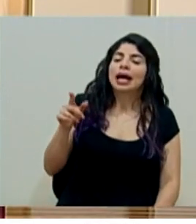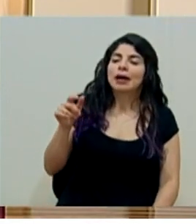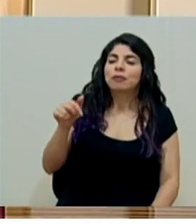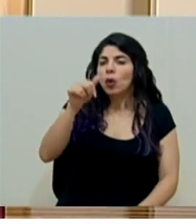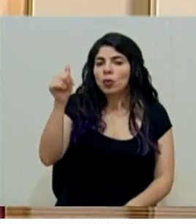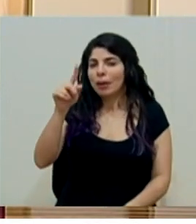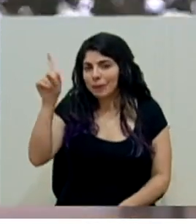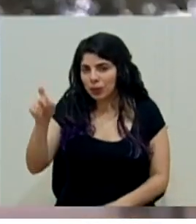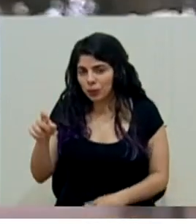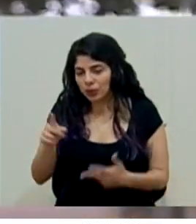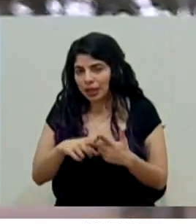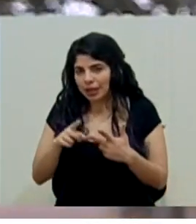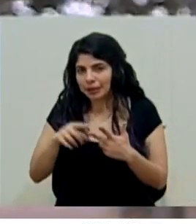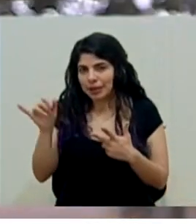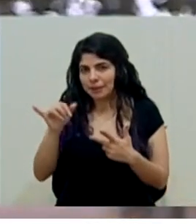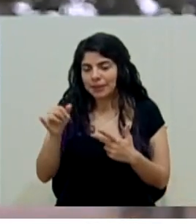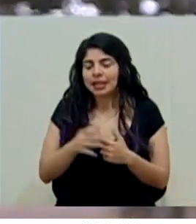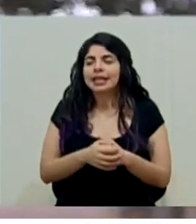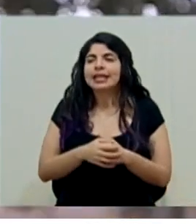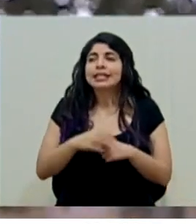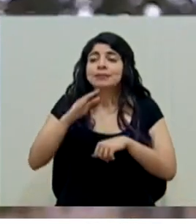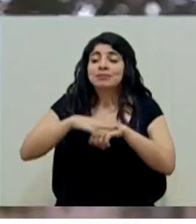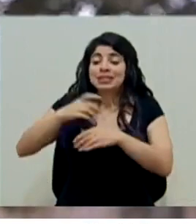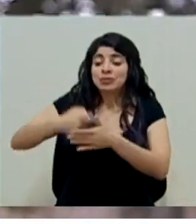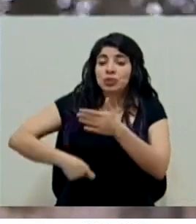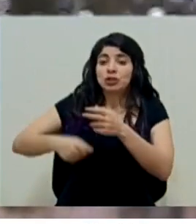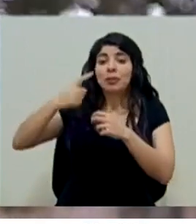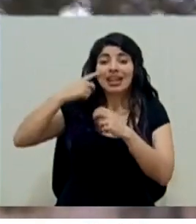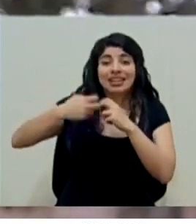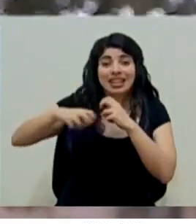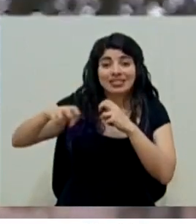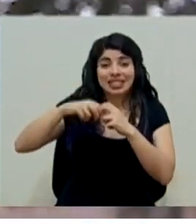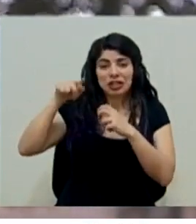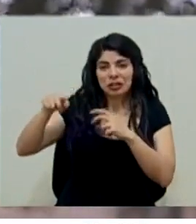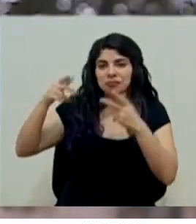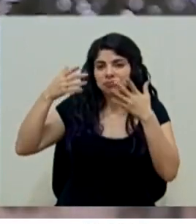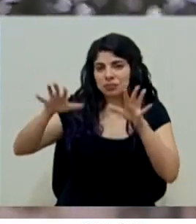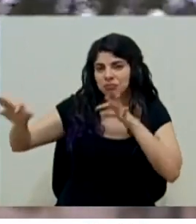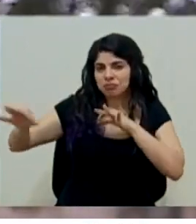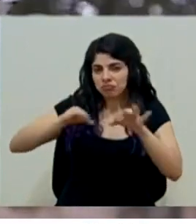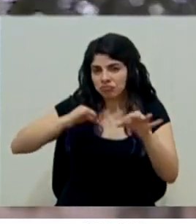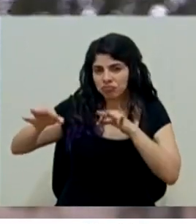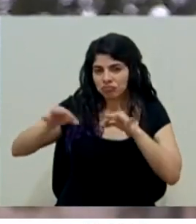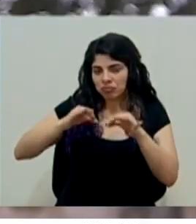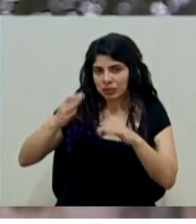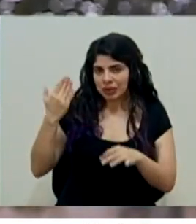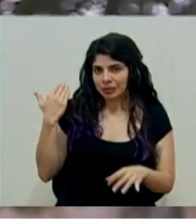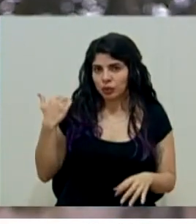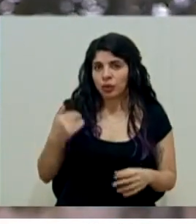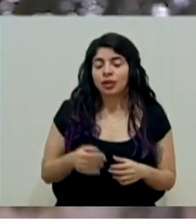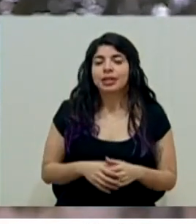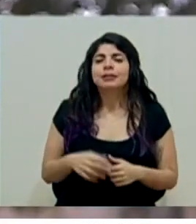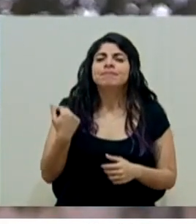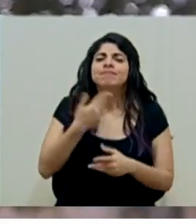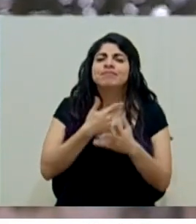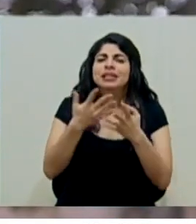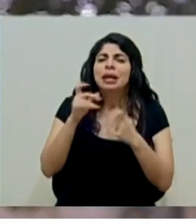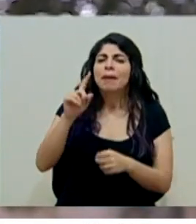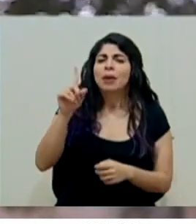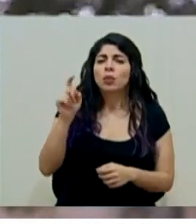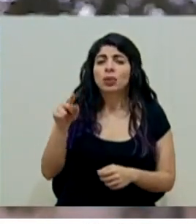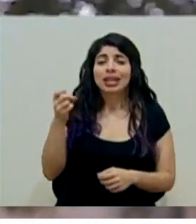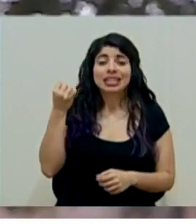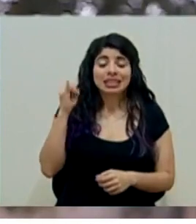Tenía otra consulta también sobre el impuesto a las transferencias, bueno, que usted ya lo mencionó hace un rato. Queríamos